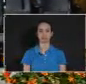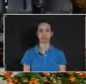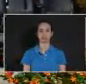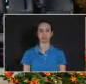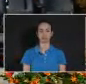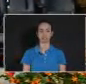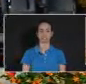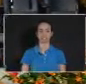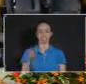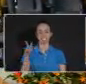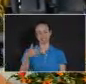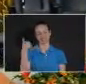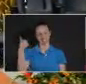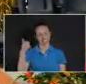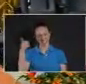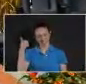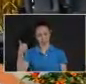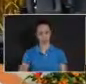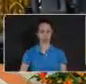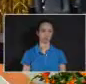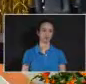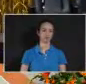Este está buenísimo.